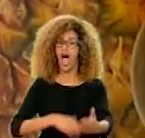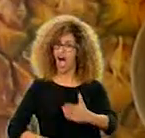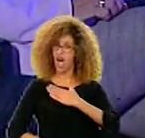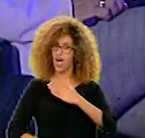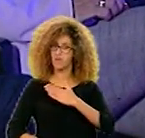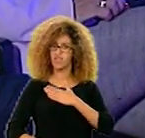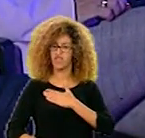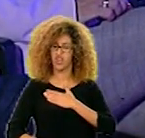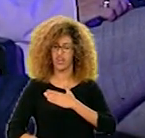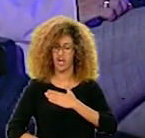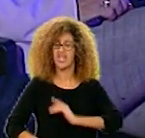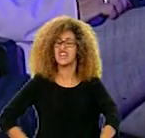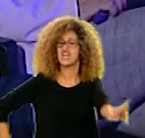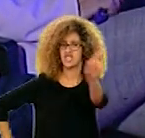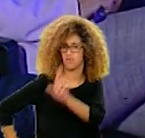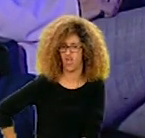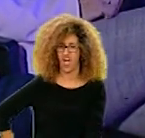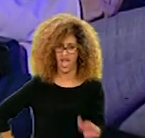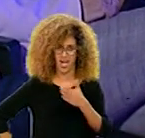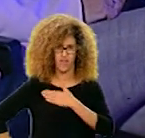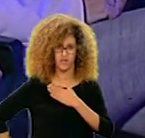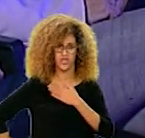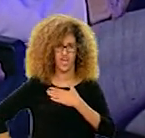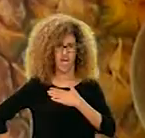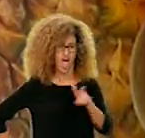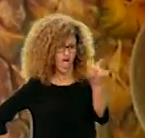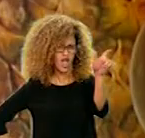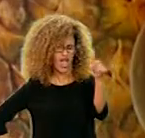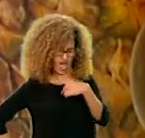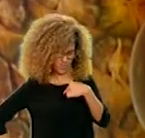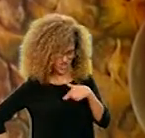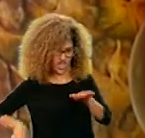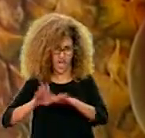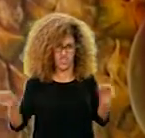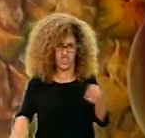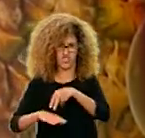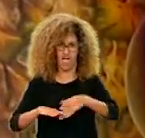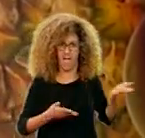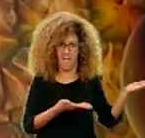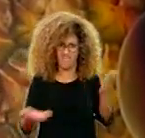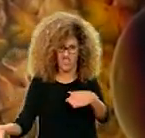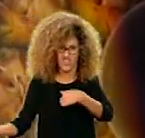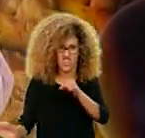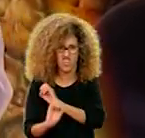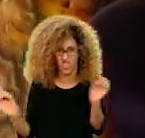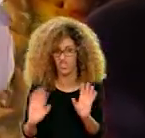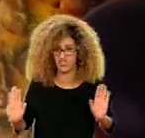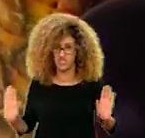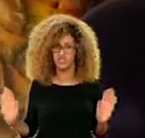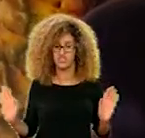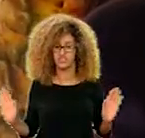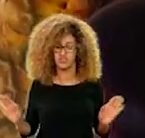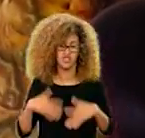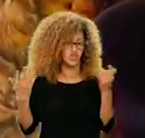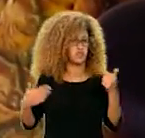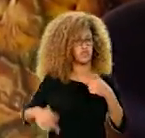nadie, repito, nadie me ha invitado a este escenario en el concurso de murga. Así que me he tomado